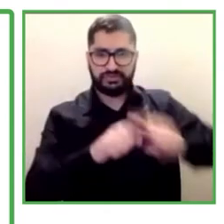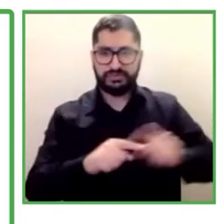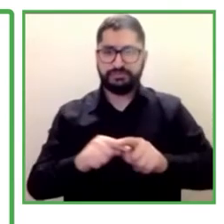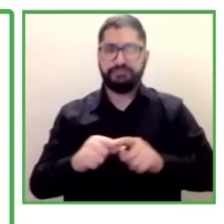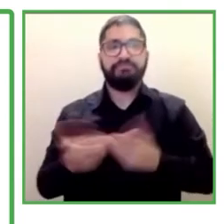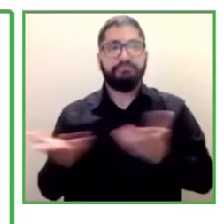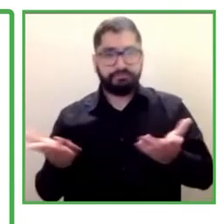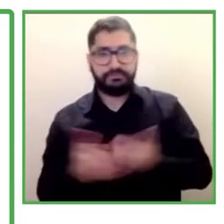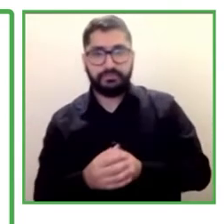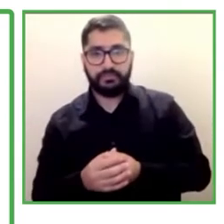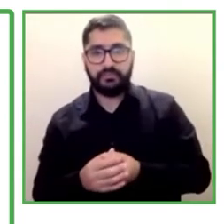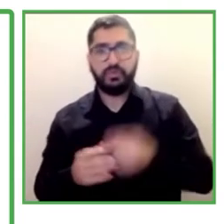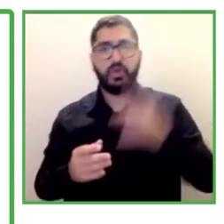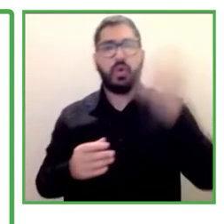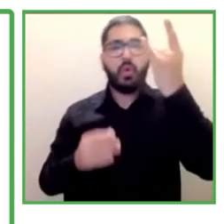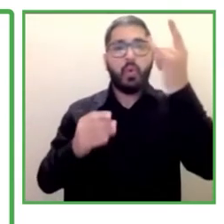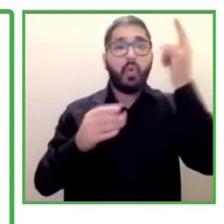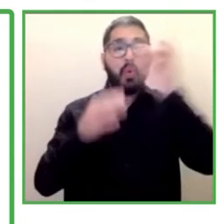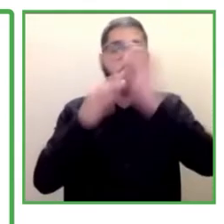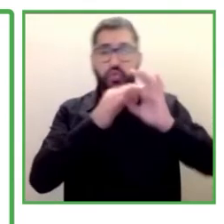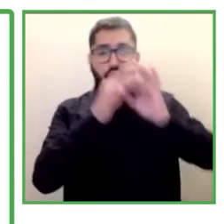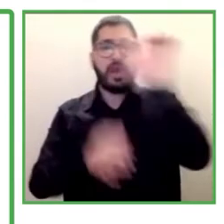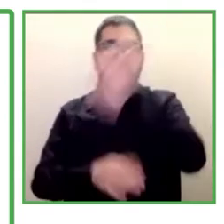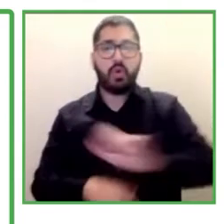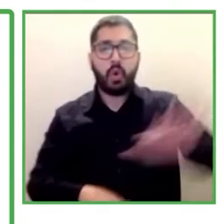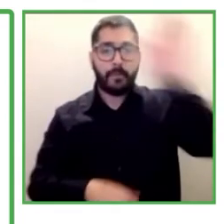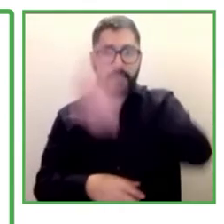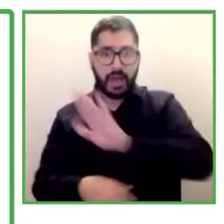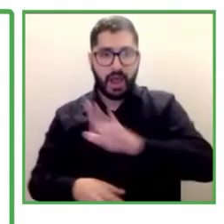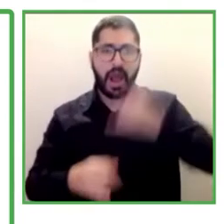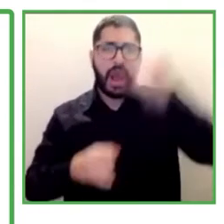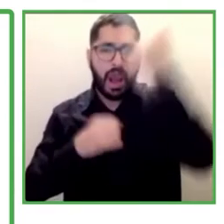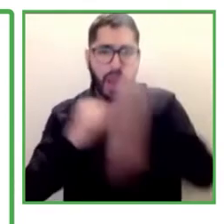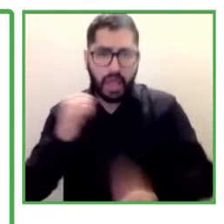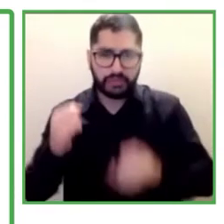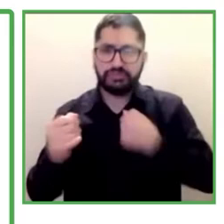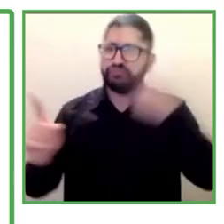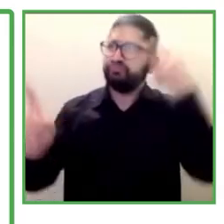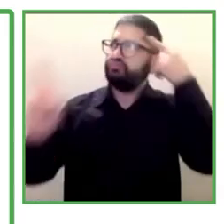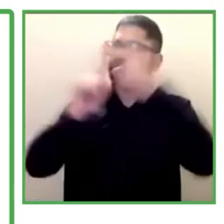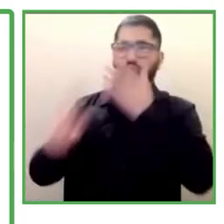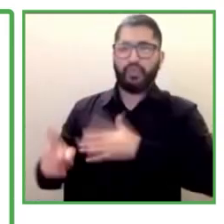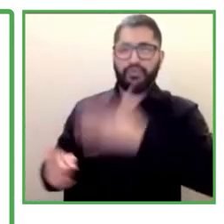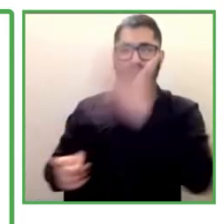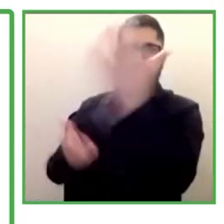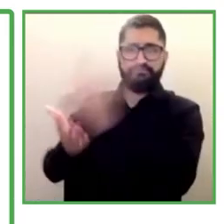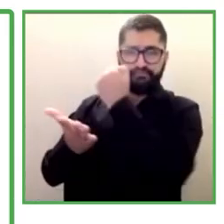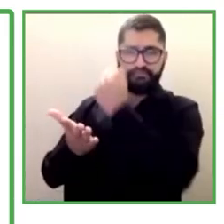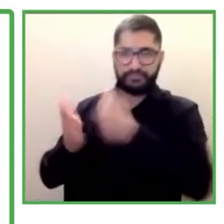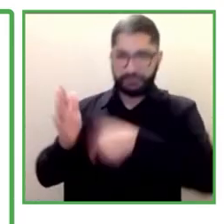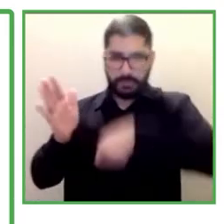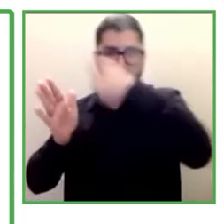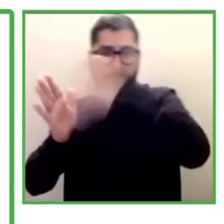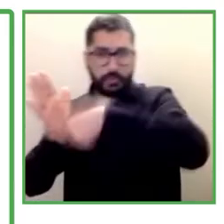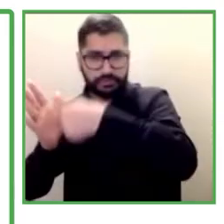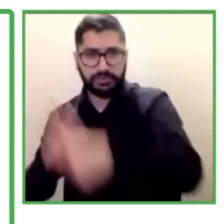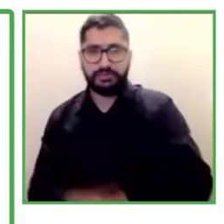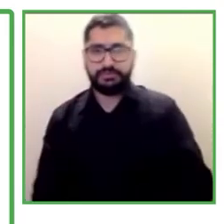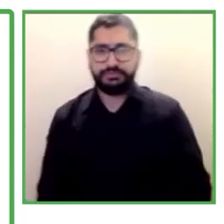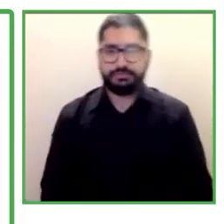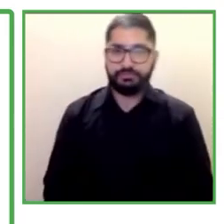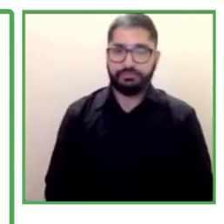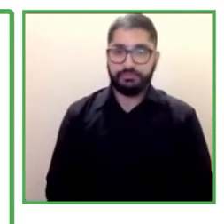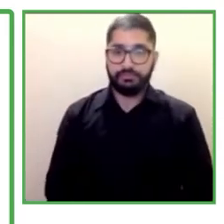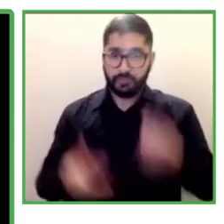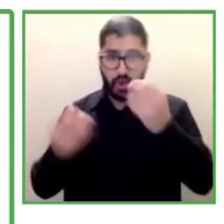Y por último, quería compartir los retos que tenemos con este proyecto. Aunque es una oportunidad importante y